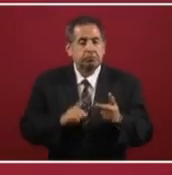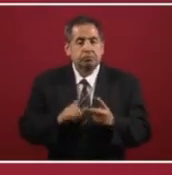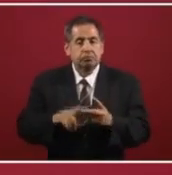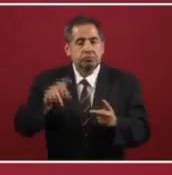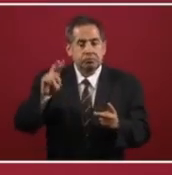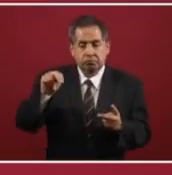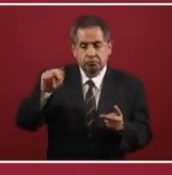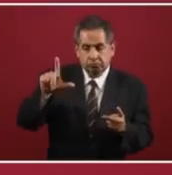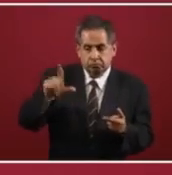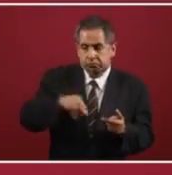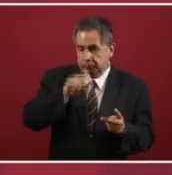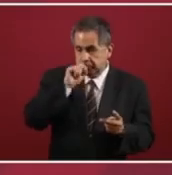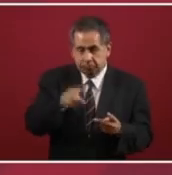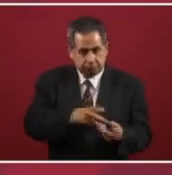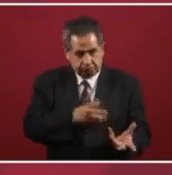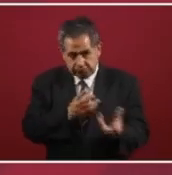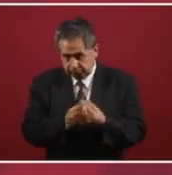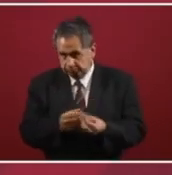Nuevo León,